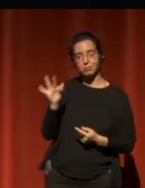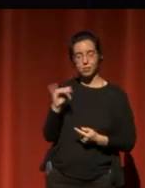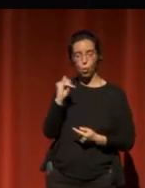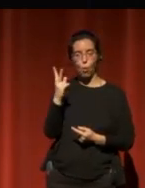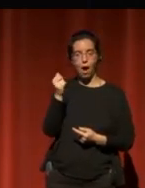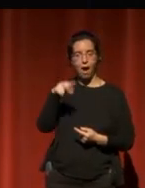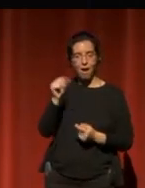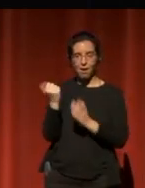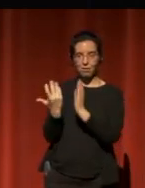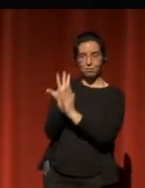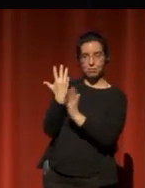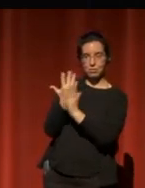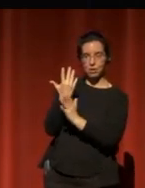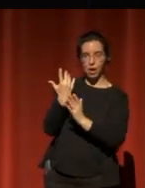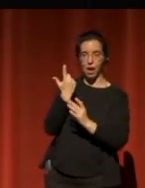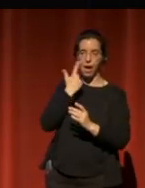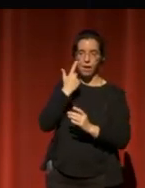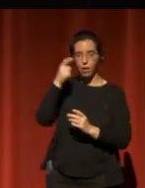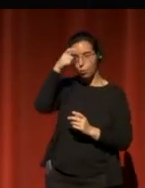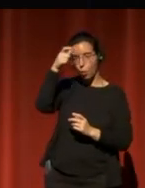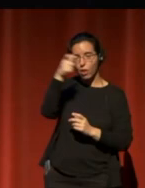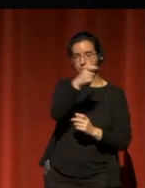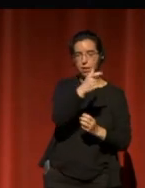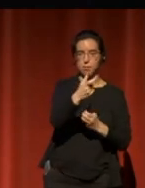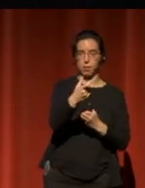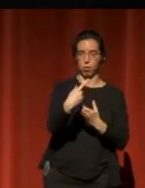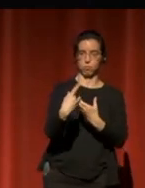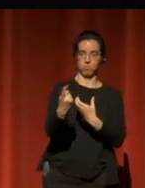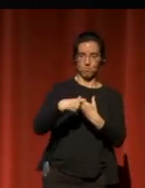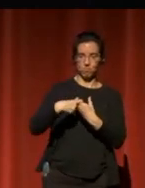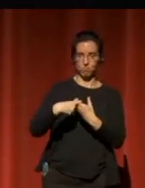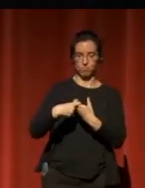implicar a los municipios, teniendo en cuenta que ellos